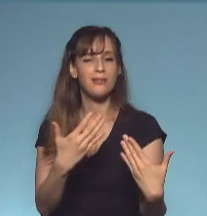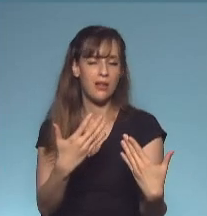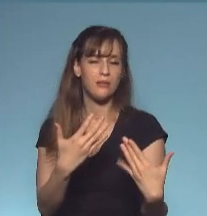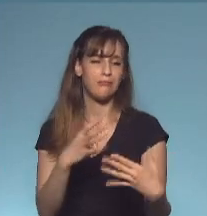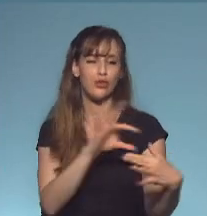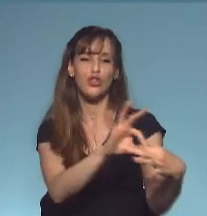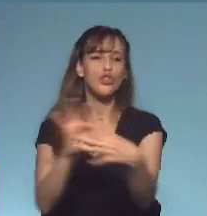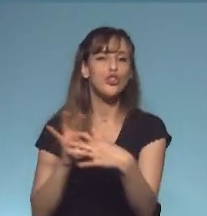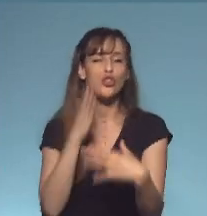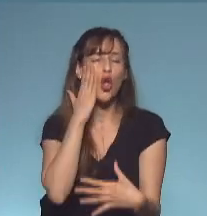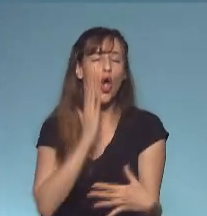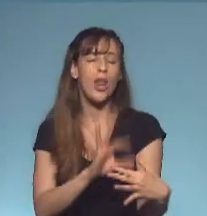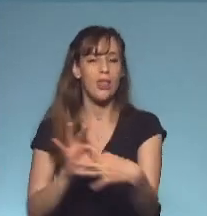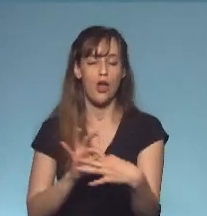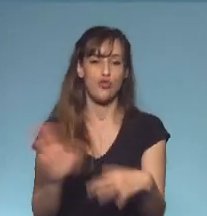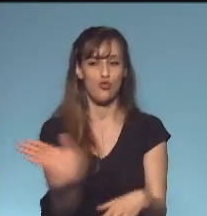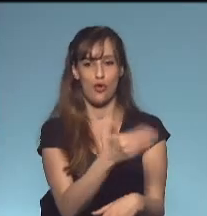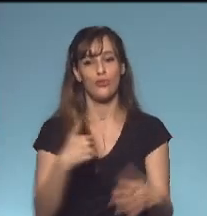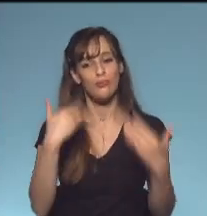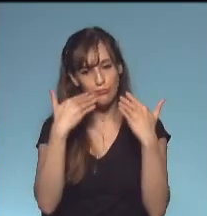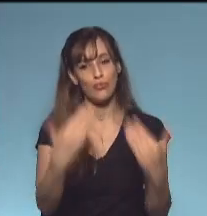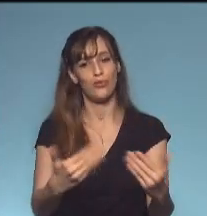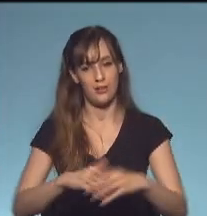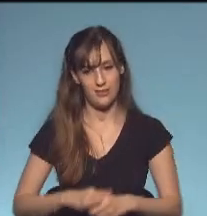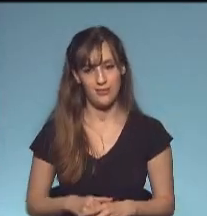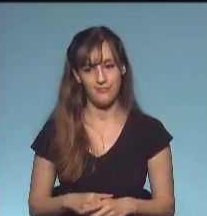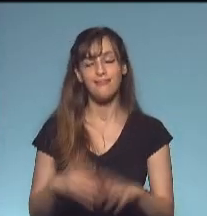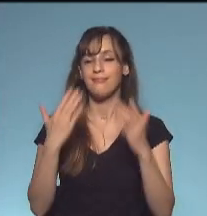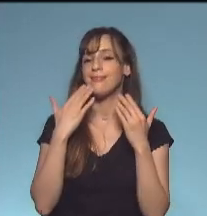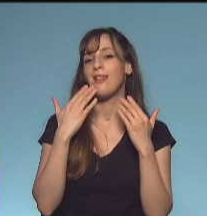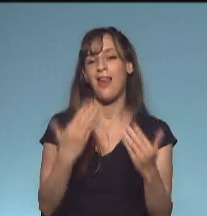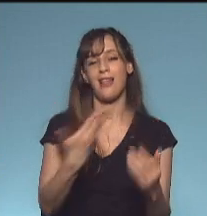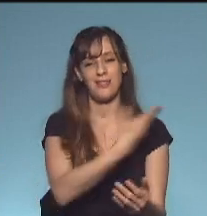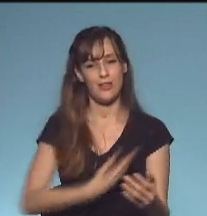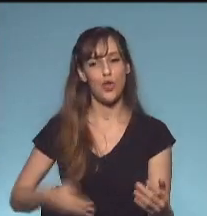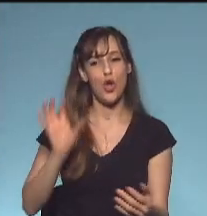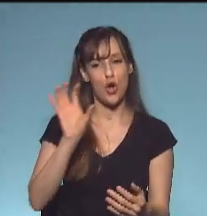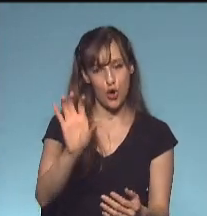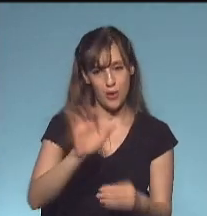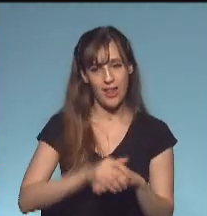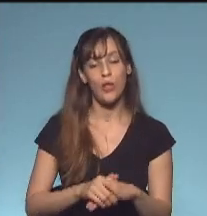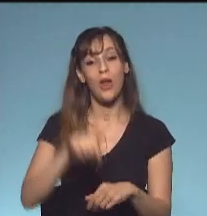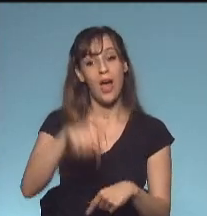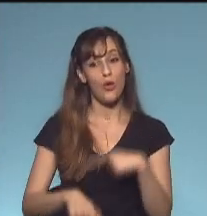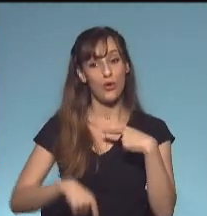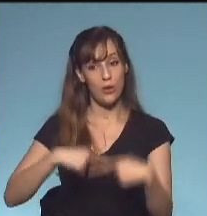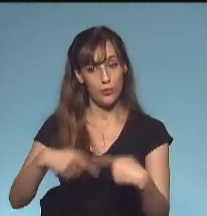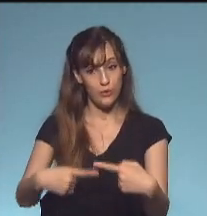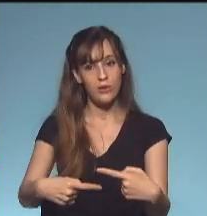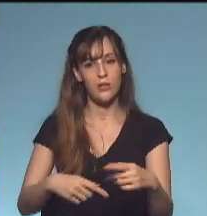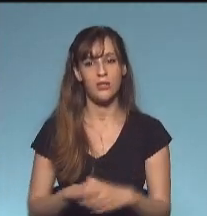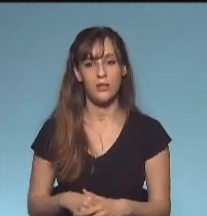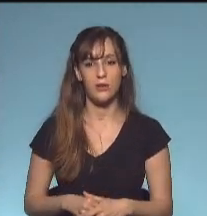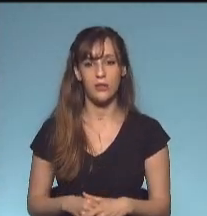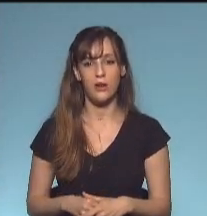solidaridad de nuestro pueblo. Muchísimas gracias. Muchas gracias, señor gobernador. A continuación vamos a comenzar con la